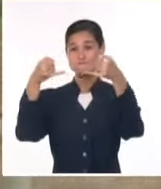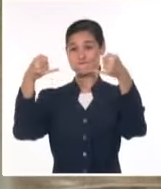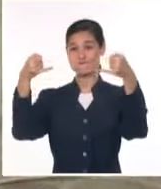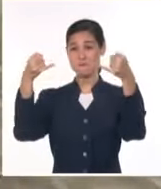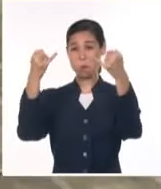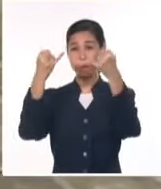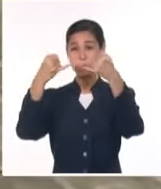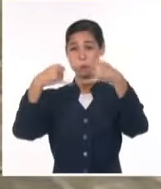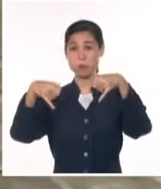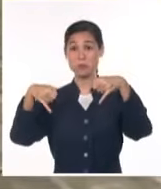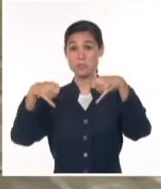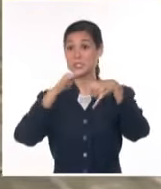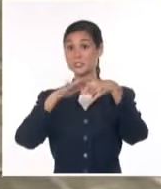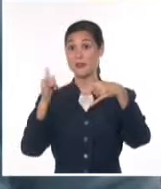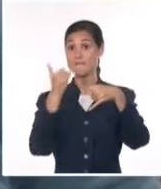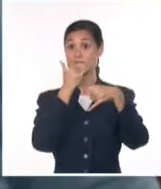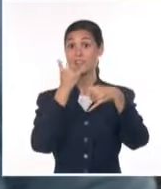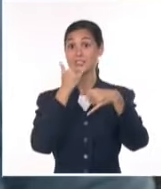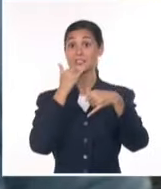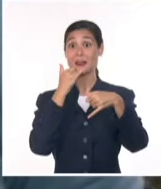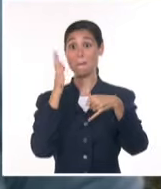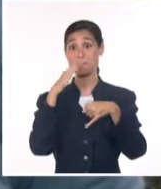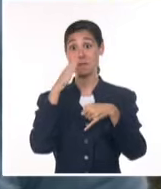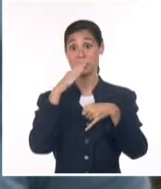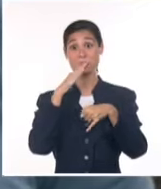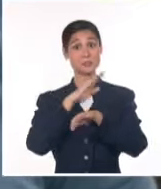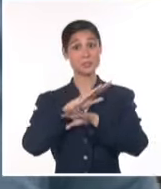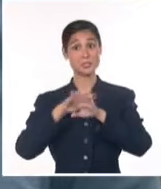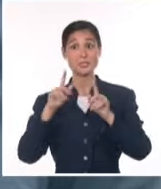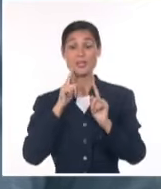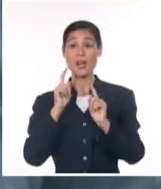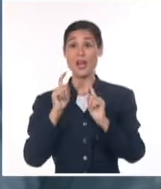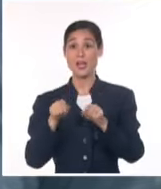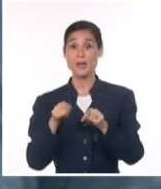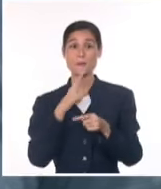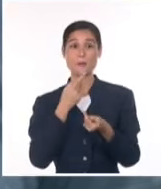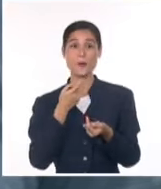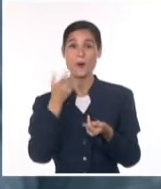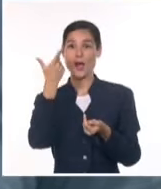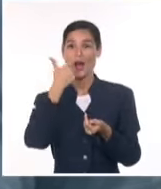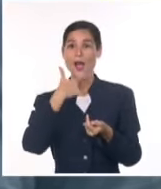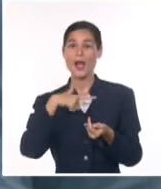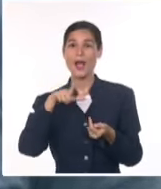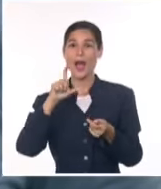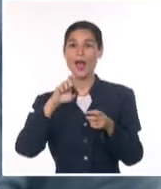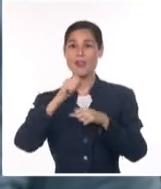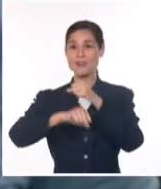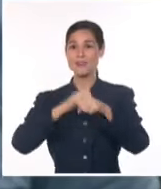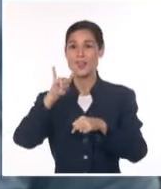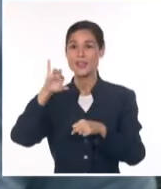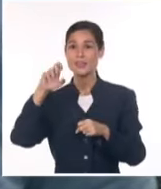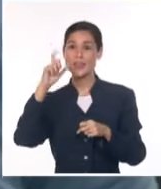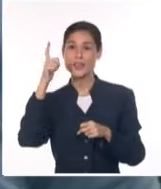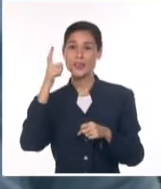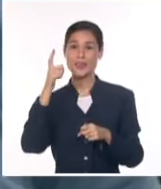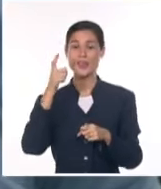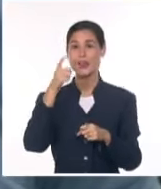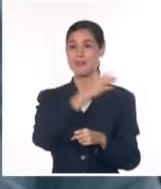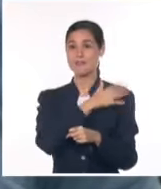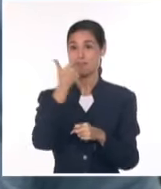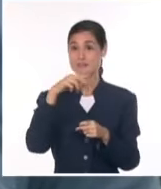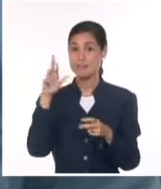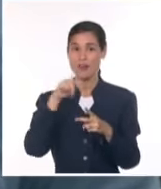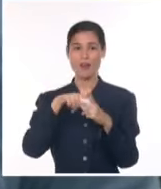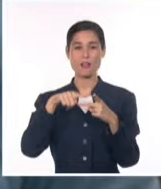todo en la zona entre San Antonio, Guiremelena y Alquiza, donde el tendido aéreo nuestro se vio afectado